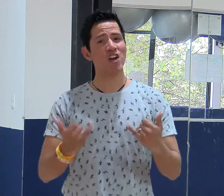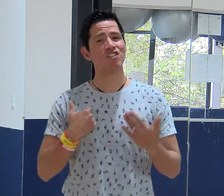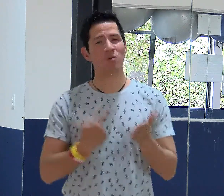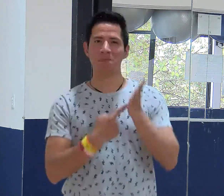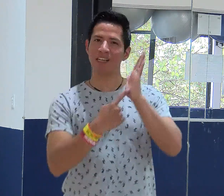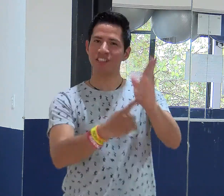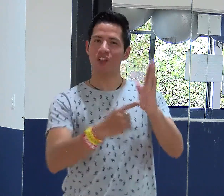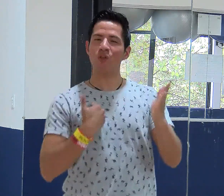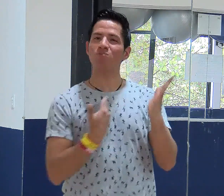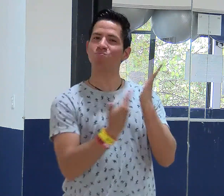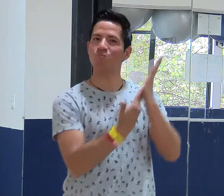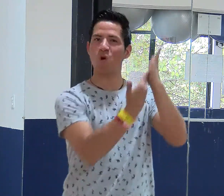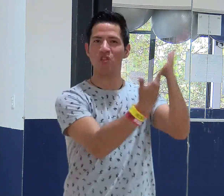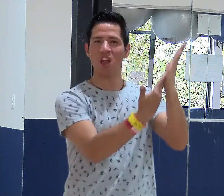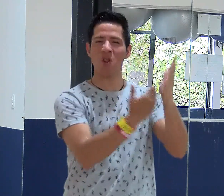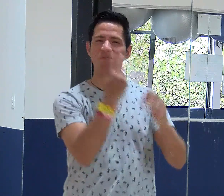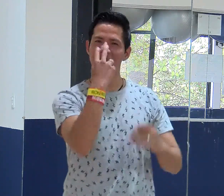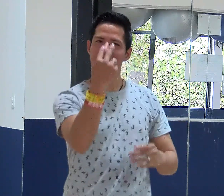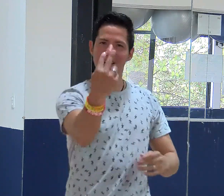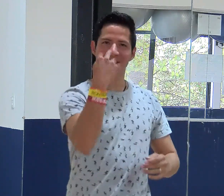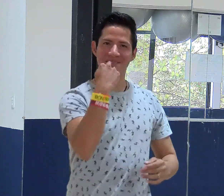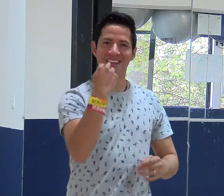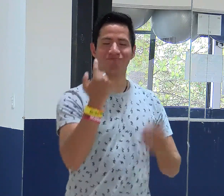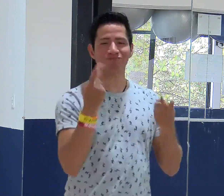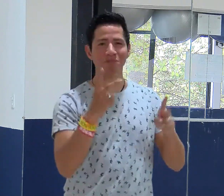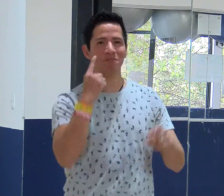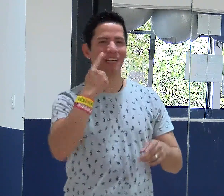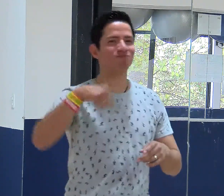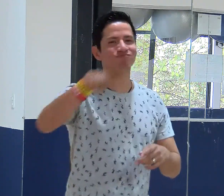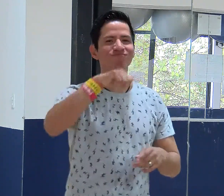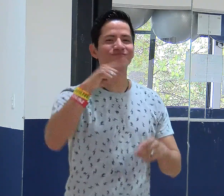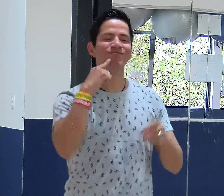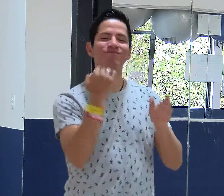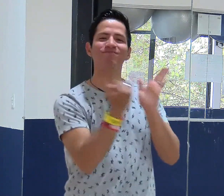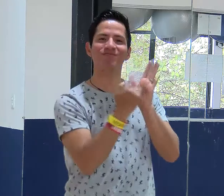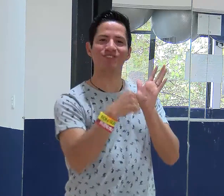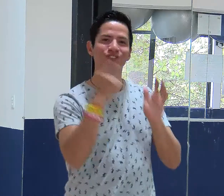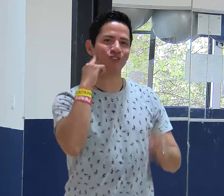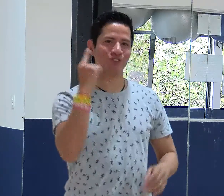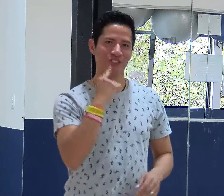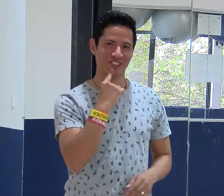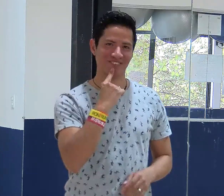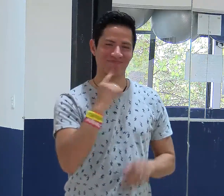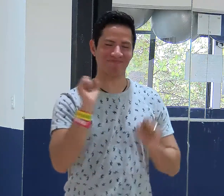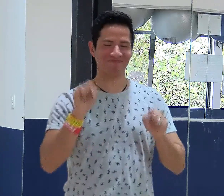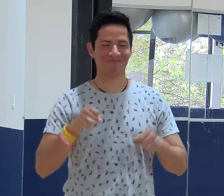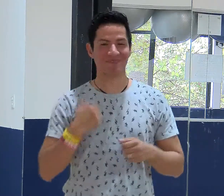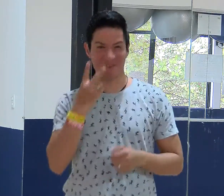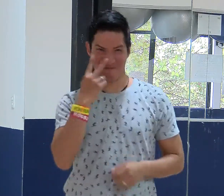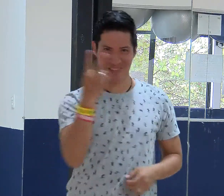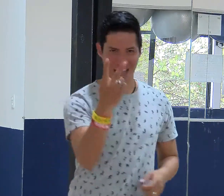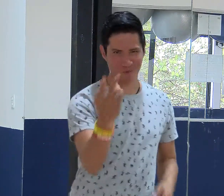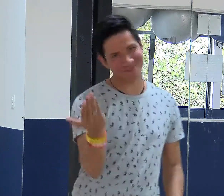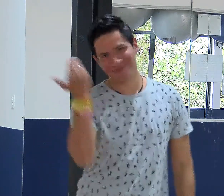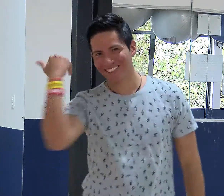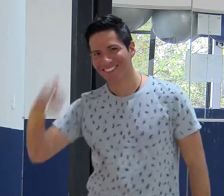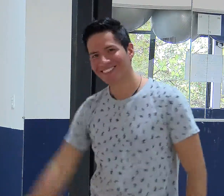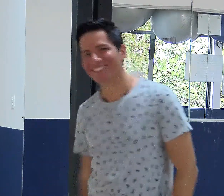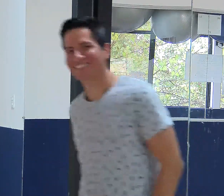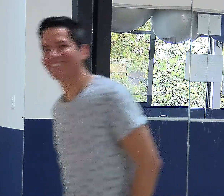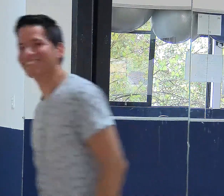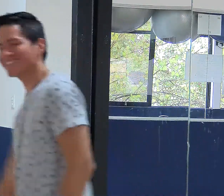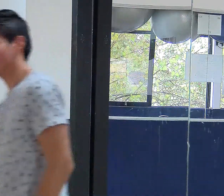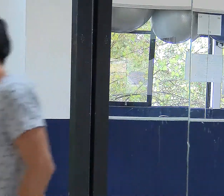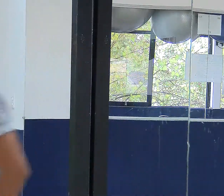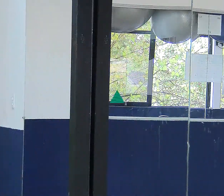A continuación voy a hacerles una demostración de cómo se modela una persona sorda. Orgullosa de su identidad en la